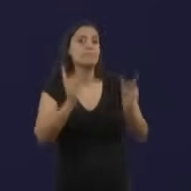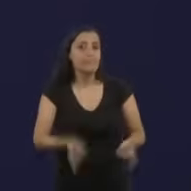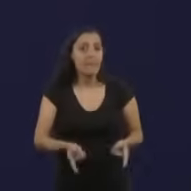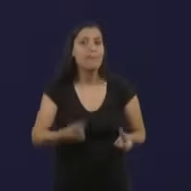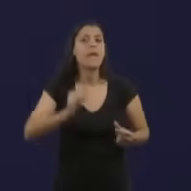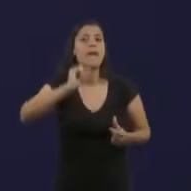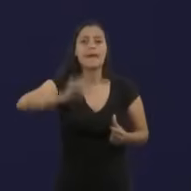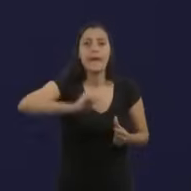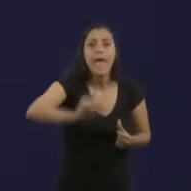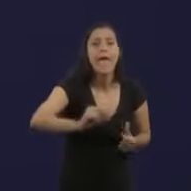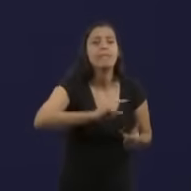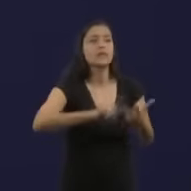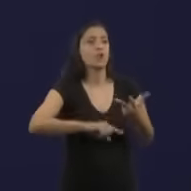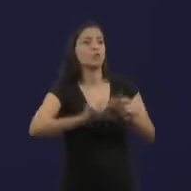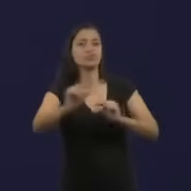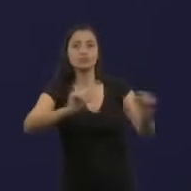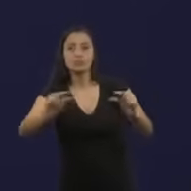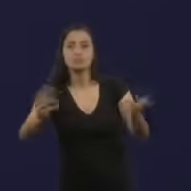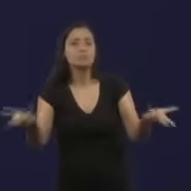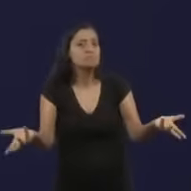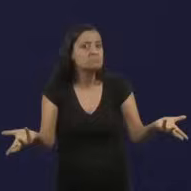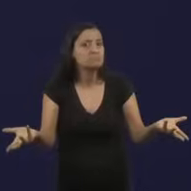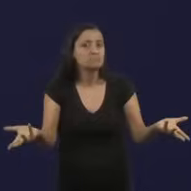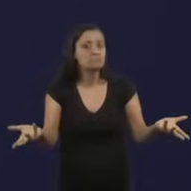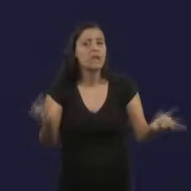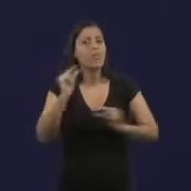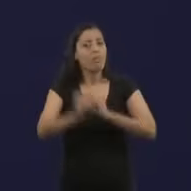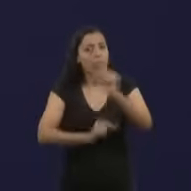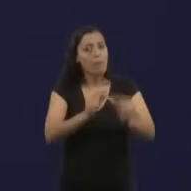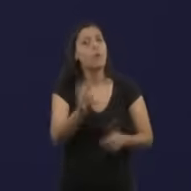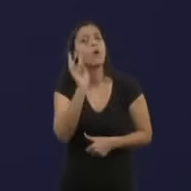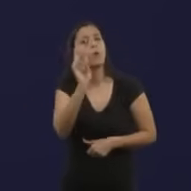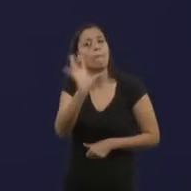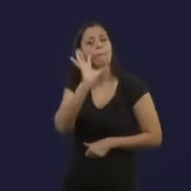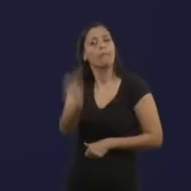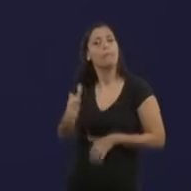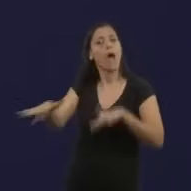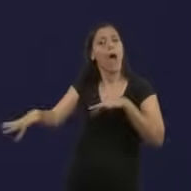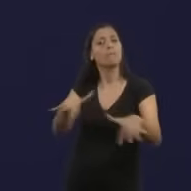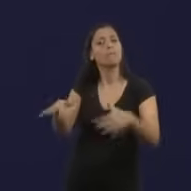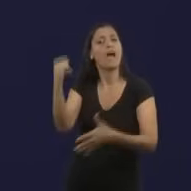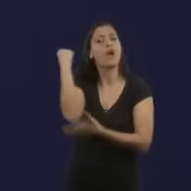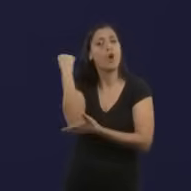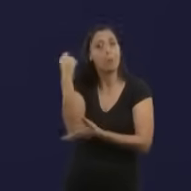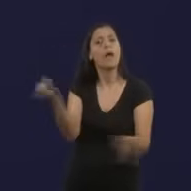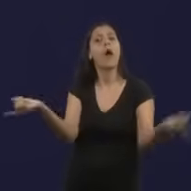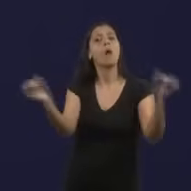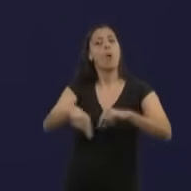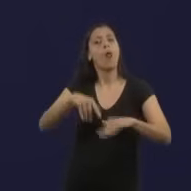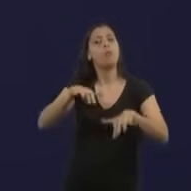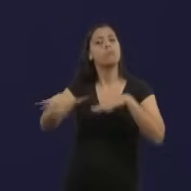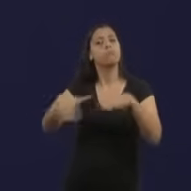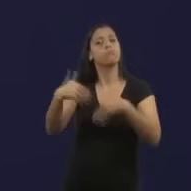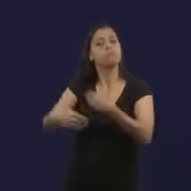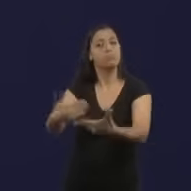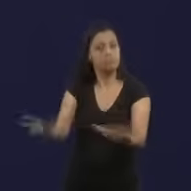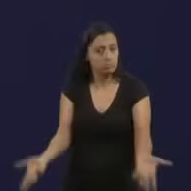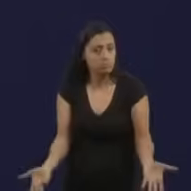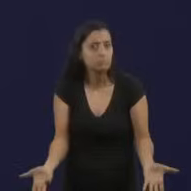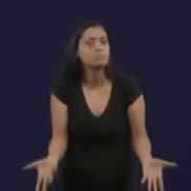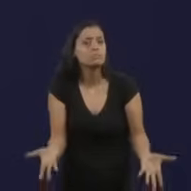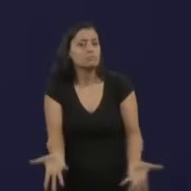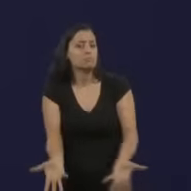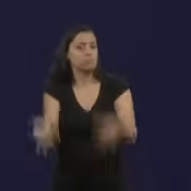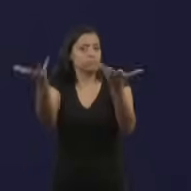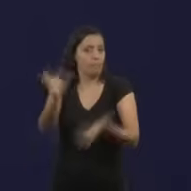del crédito empezamos a ver que la actividad empieza a tomar un curso que todos deseamos que es el de El de